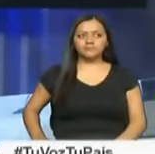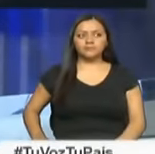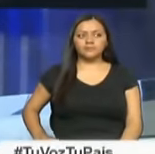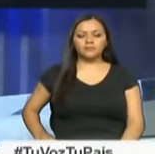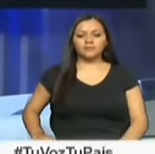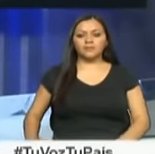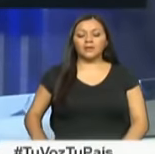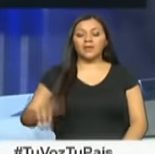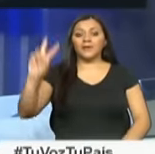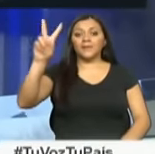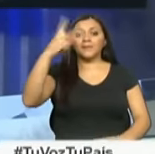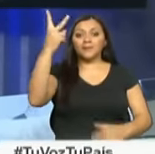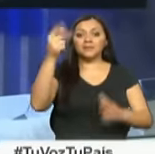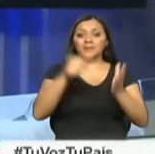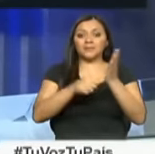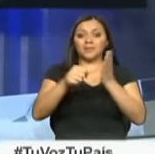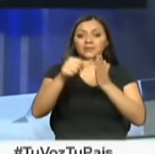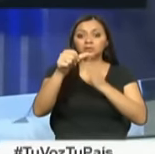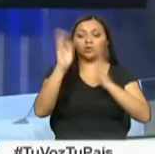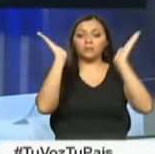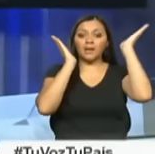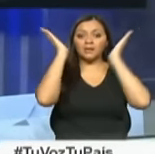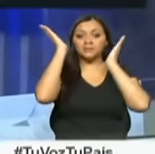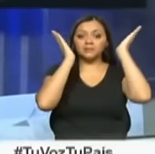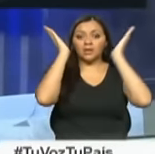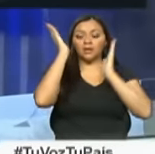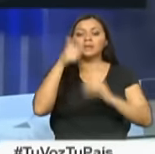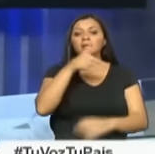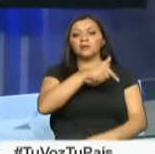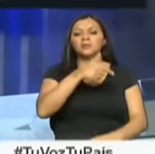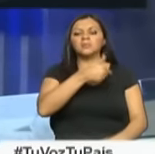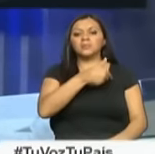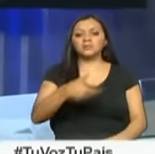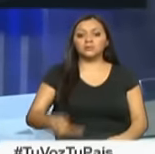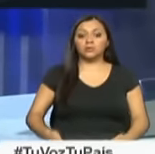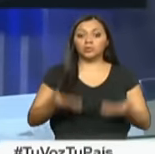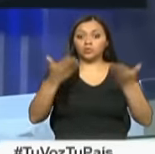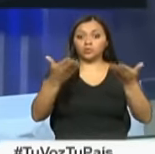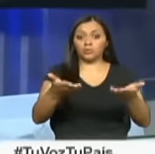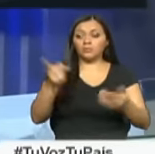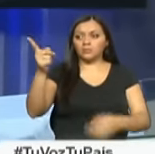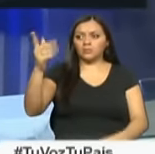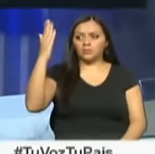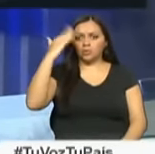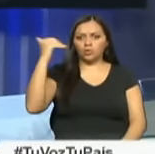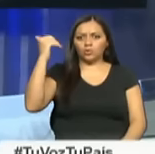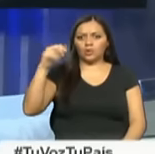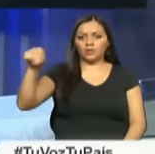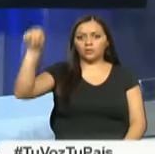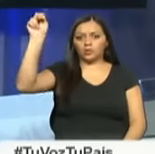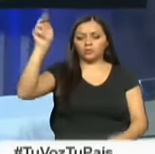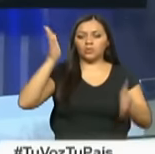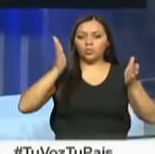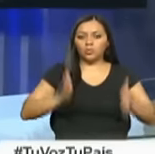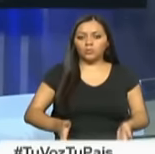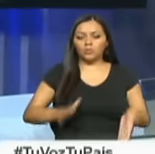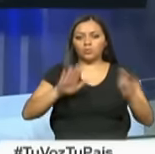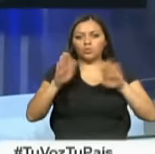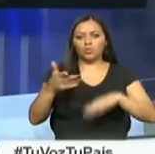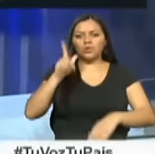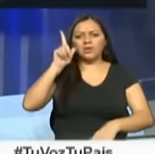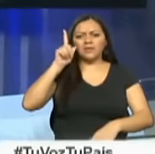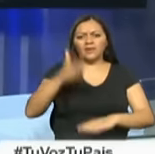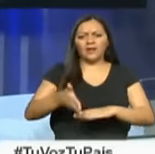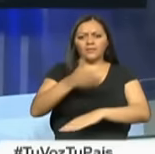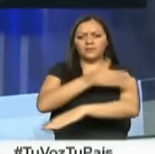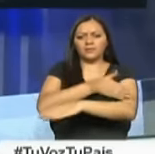El viceministro de Malasia dijo que su país va a entregar a Corea del Norte el cuerpo del hermanastro del líder Kim Jong-un.